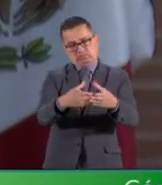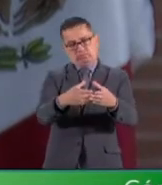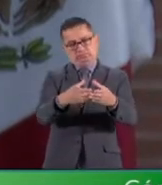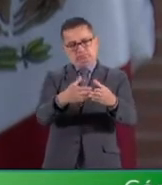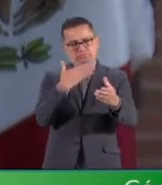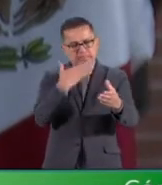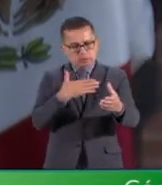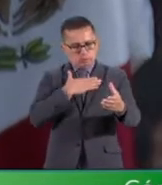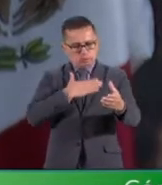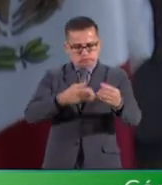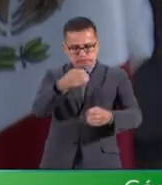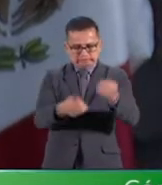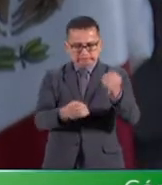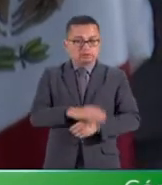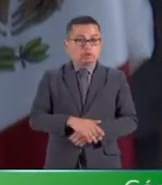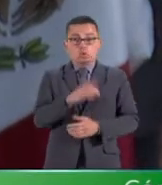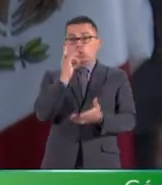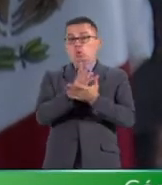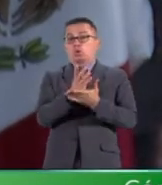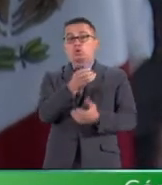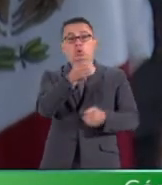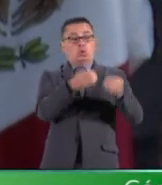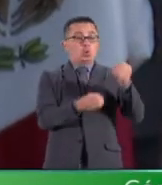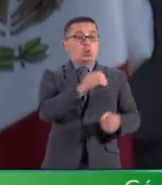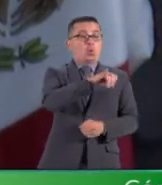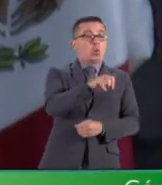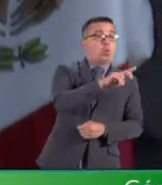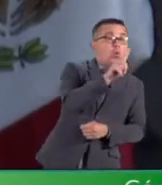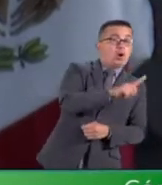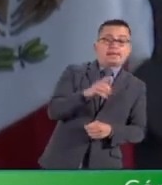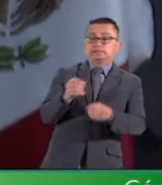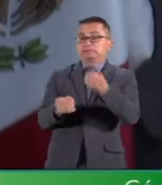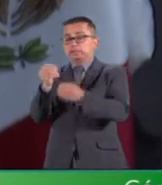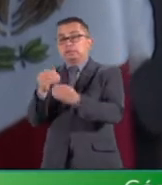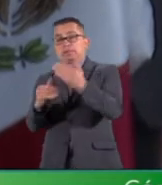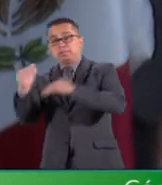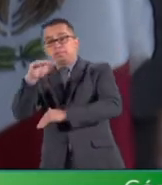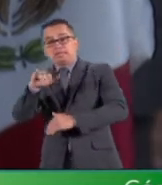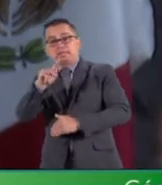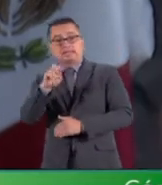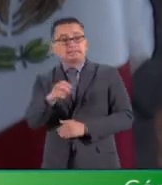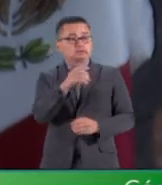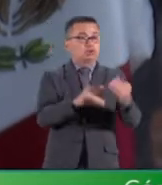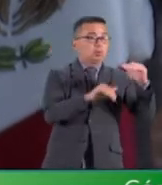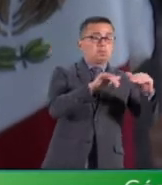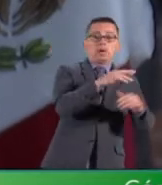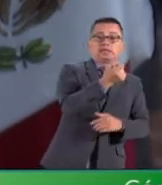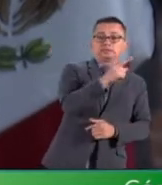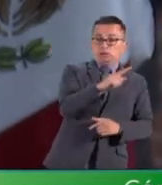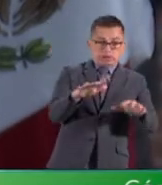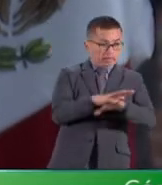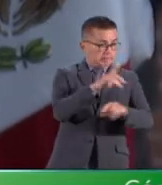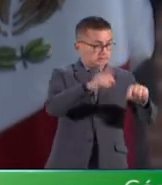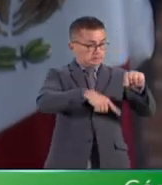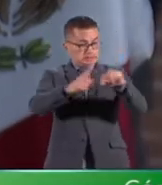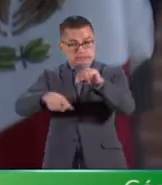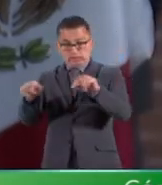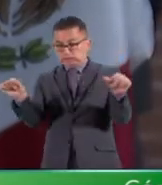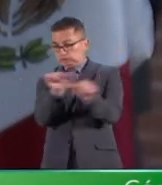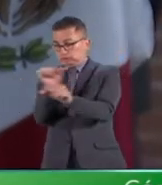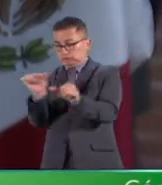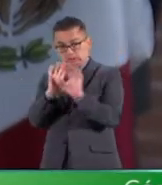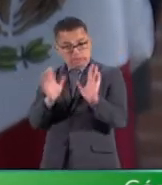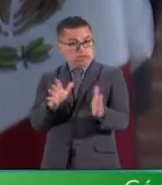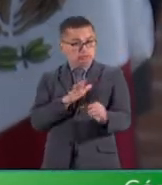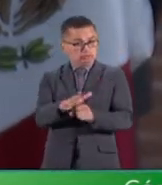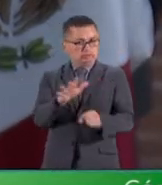de cambiar jueces, ministros o magistrados. Los cambios se tienen que hacer donde la mayoría